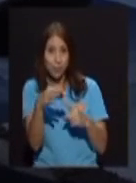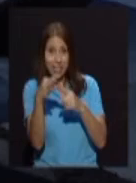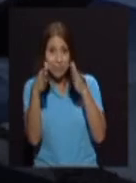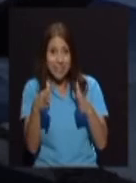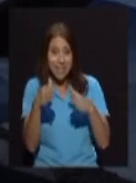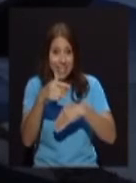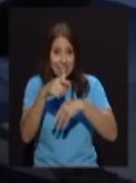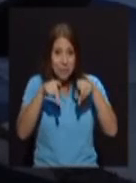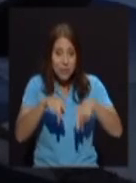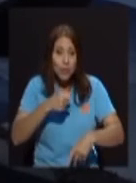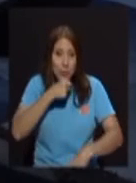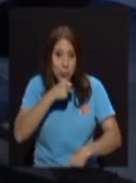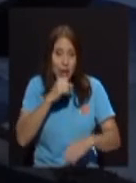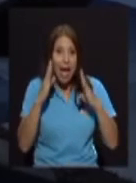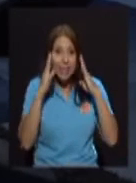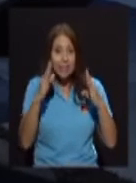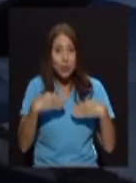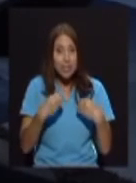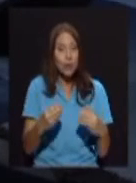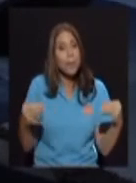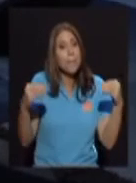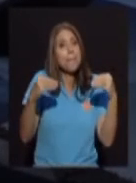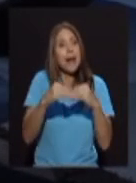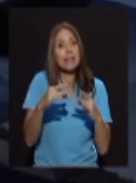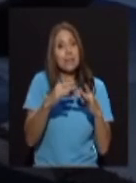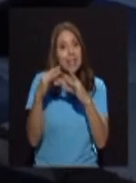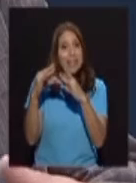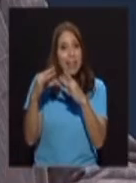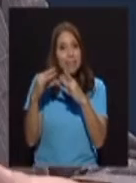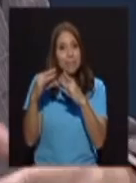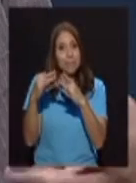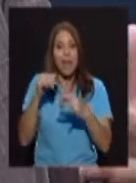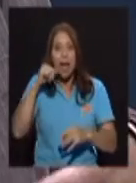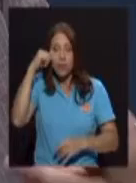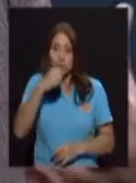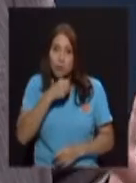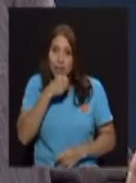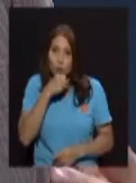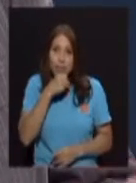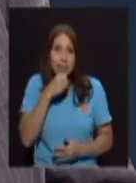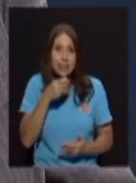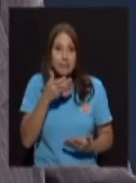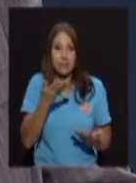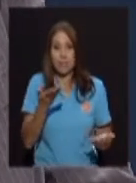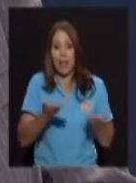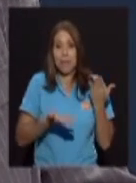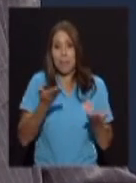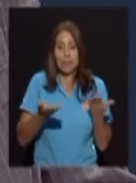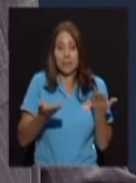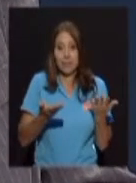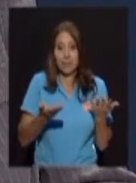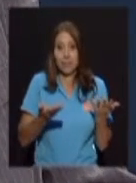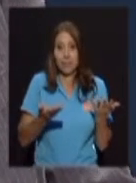salud es muchísimo más especializada y los adultos mayores en realidad pueden llegar y en realidad no saber exactamente cuál